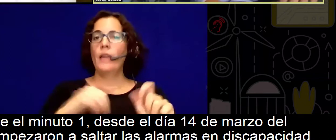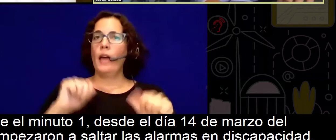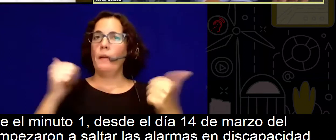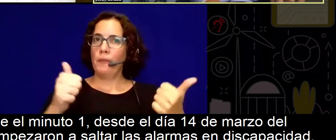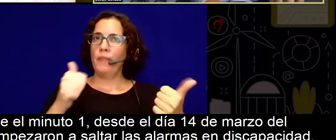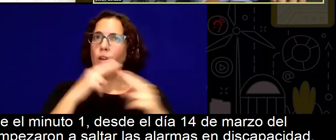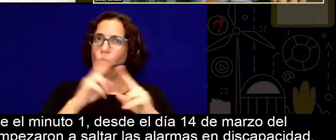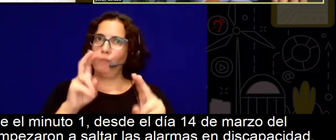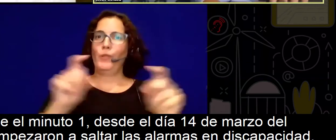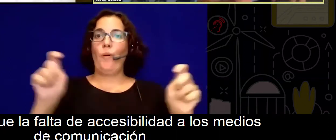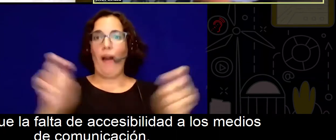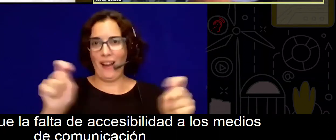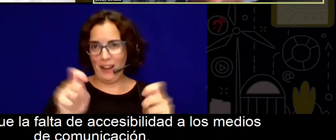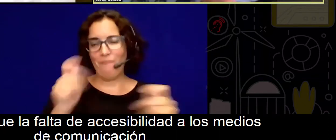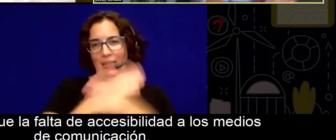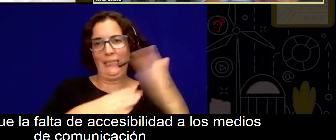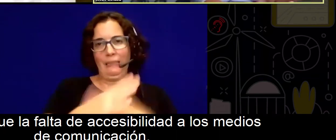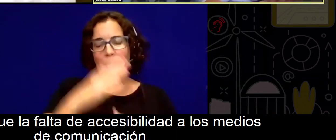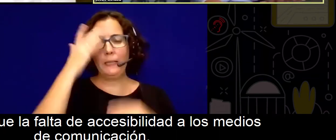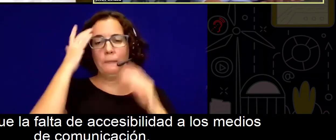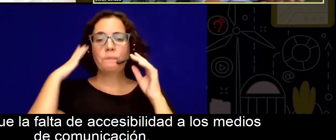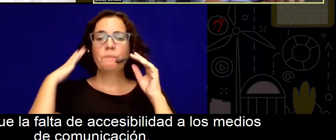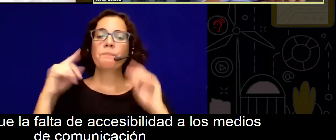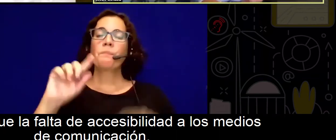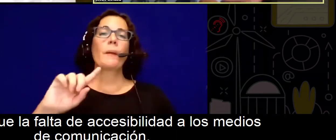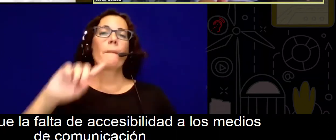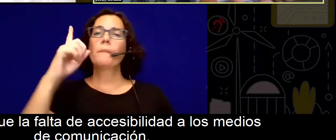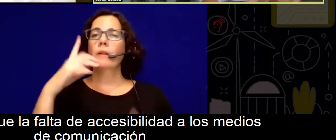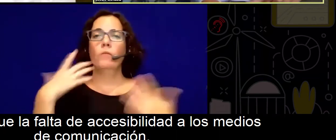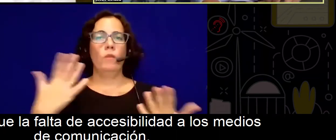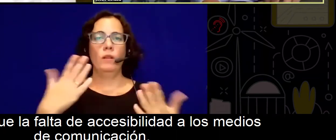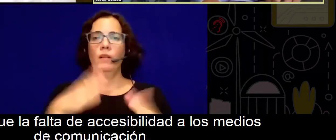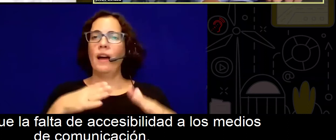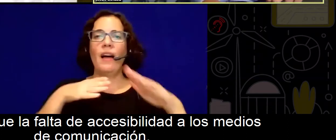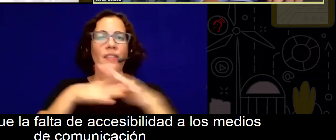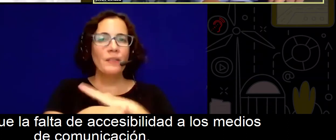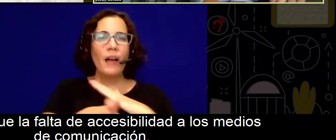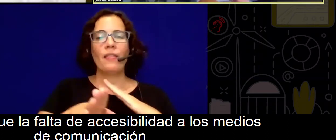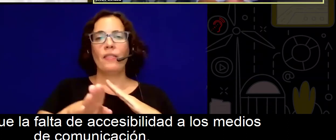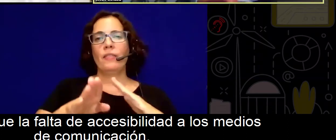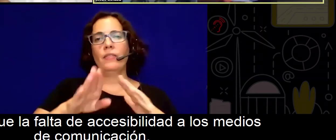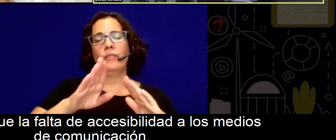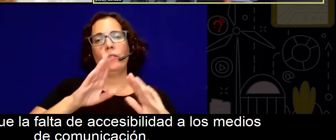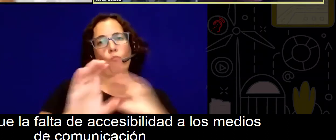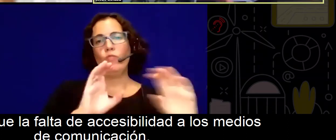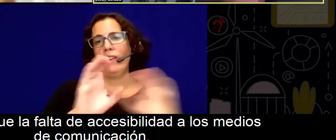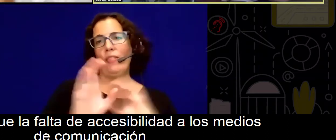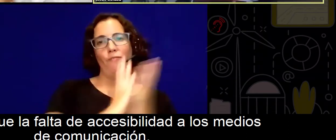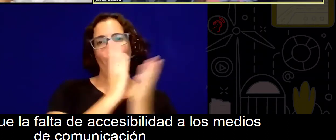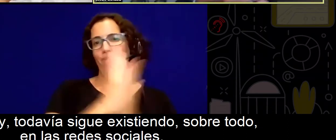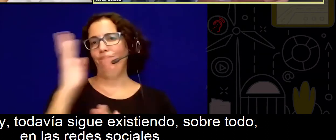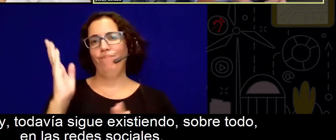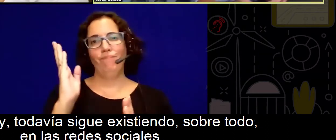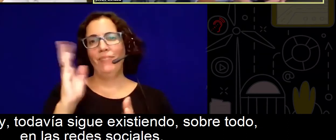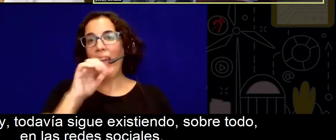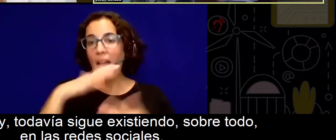en discapacidad, ¿no? La primera, antes lo apuntaba, fue la de la falta de accesibilidad a los medios de comunicación, que te he de decir que a día de hoy todavía